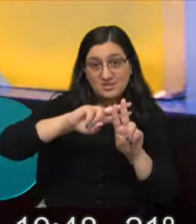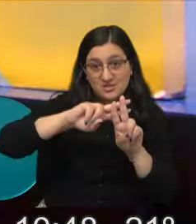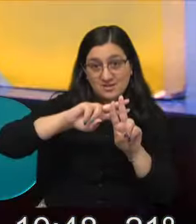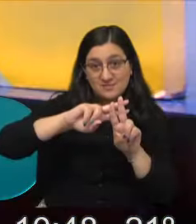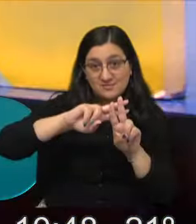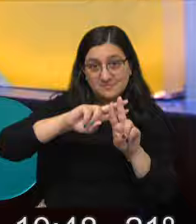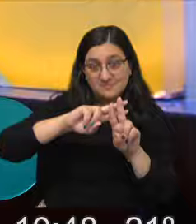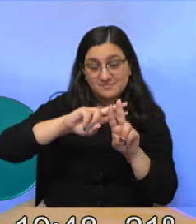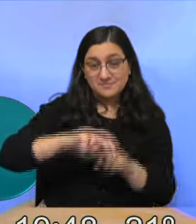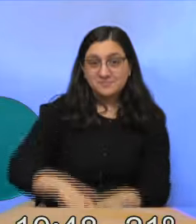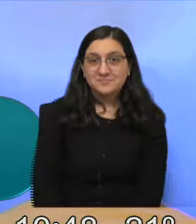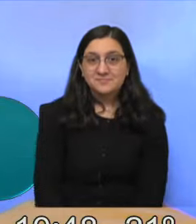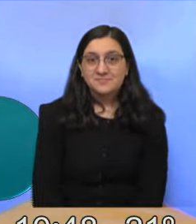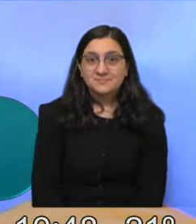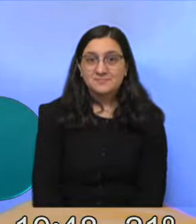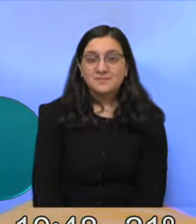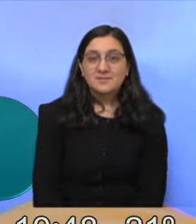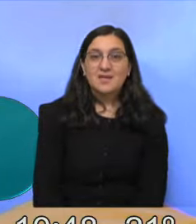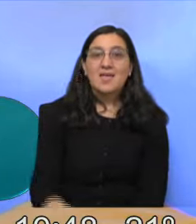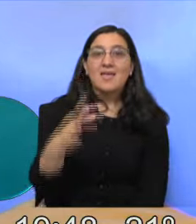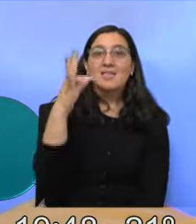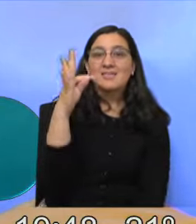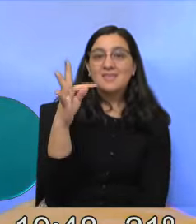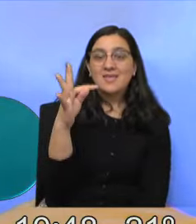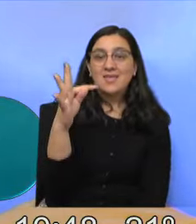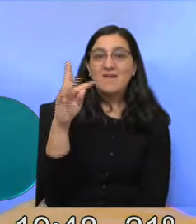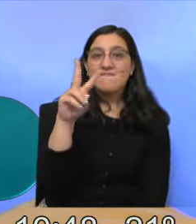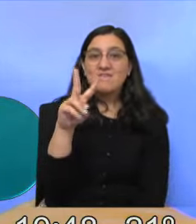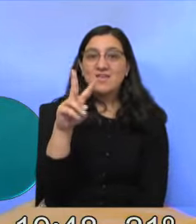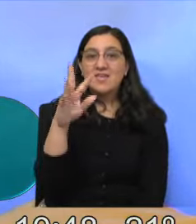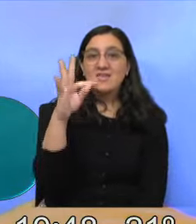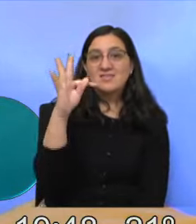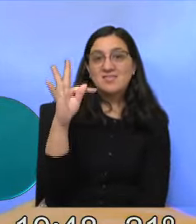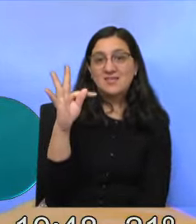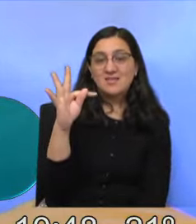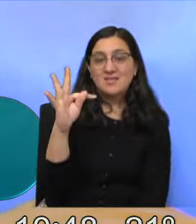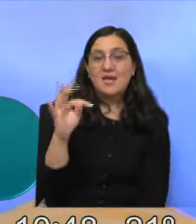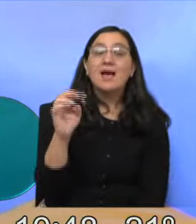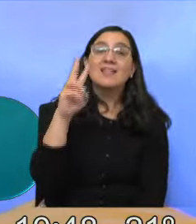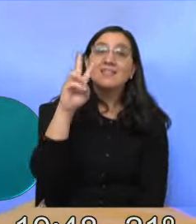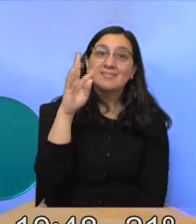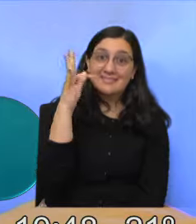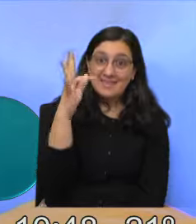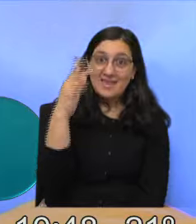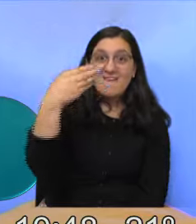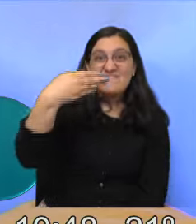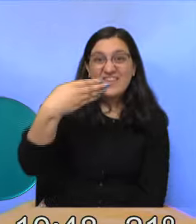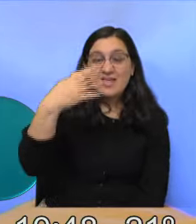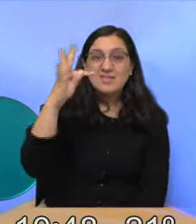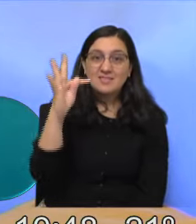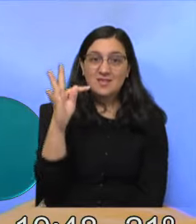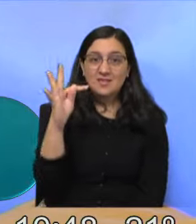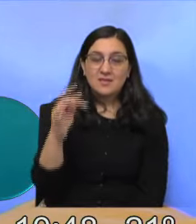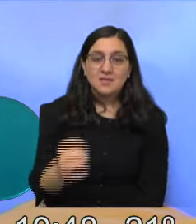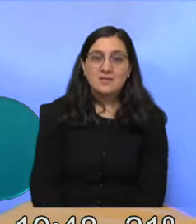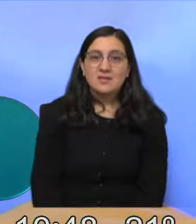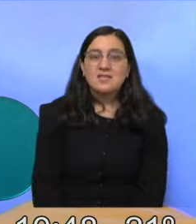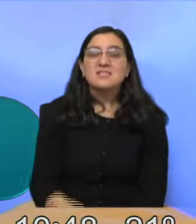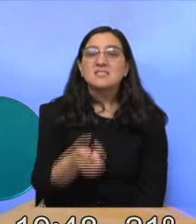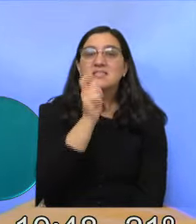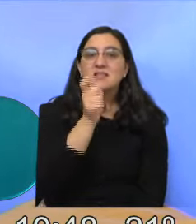saben, hashtag TBT, TBT, TBT, que significa True